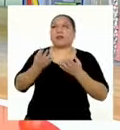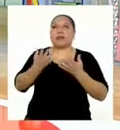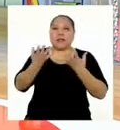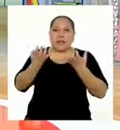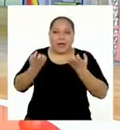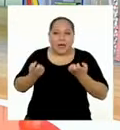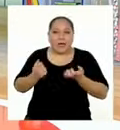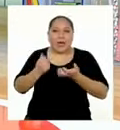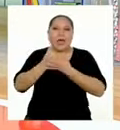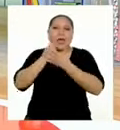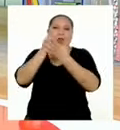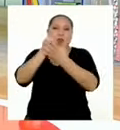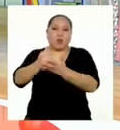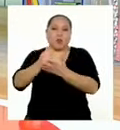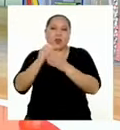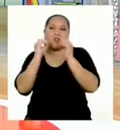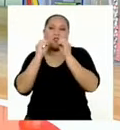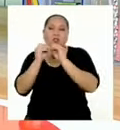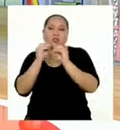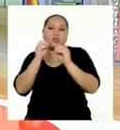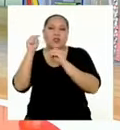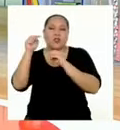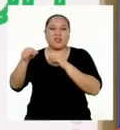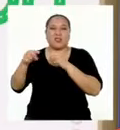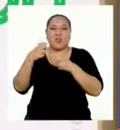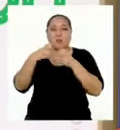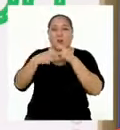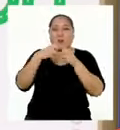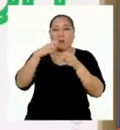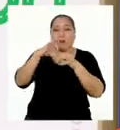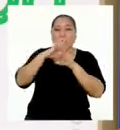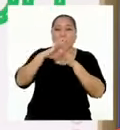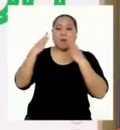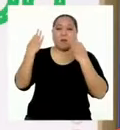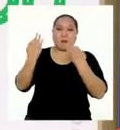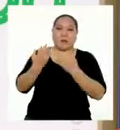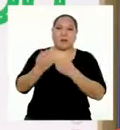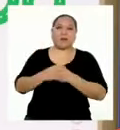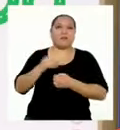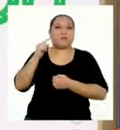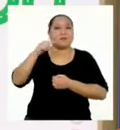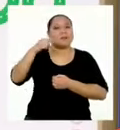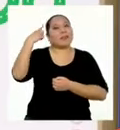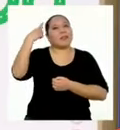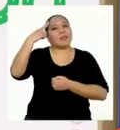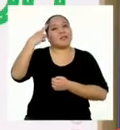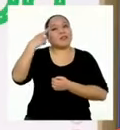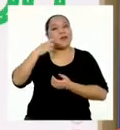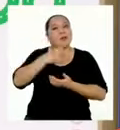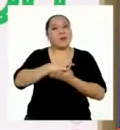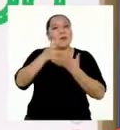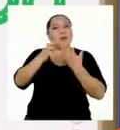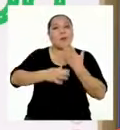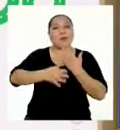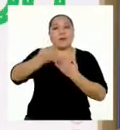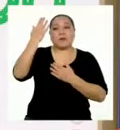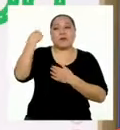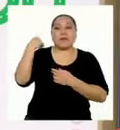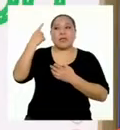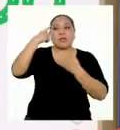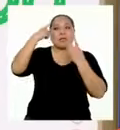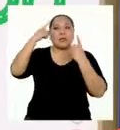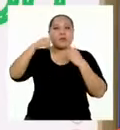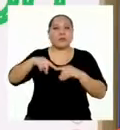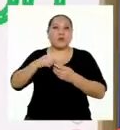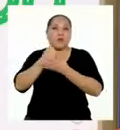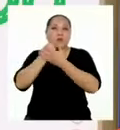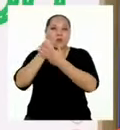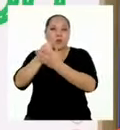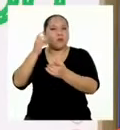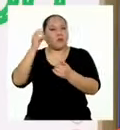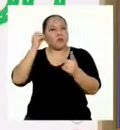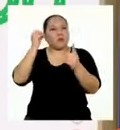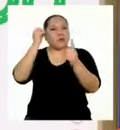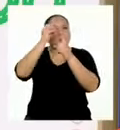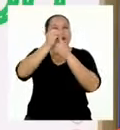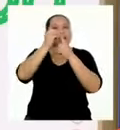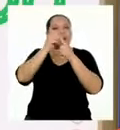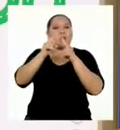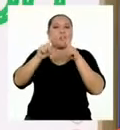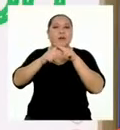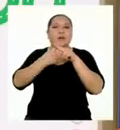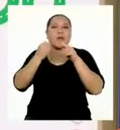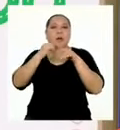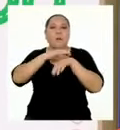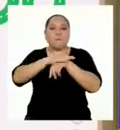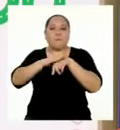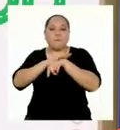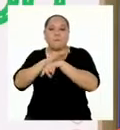por ayudar a sobrellevar esta situación familiar. Por eso, en el programa anterior, decidimos ayudarla cumpliendo el reto de empezar con